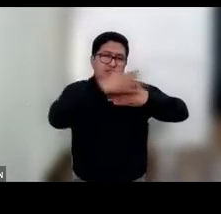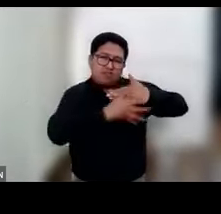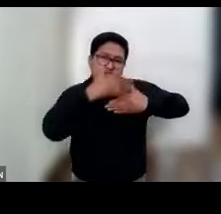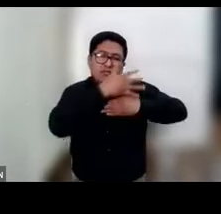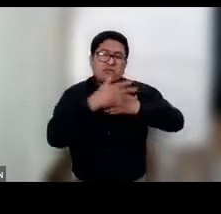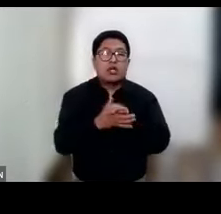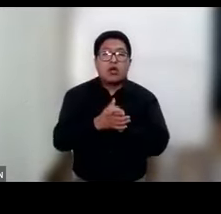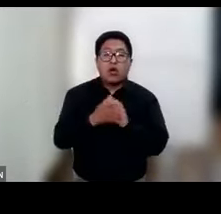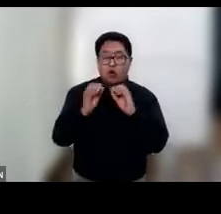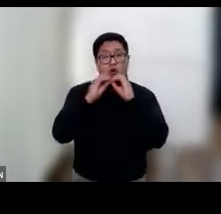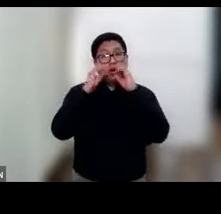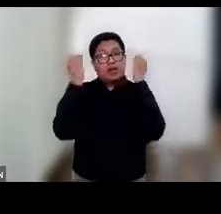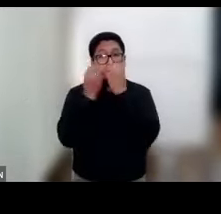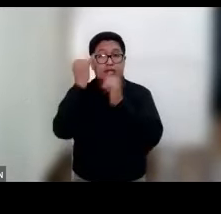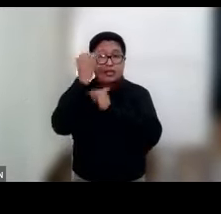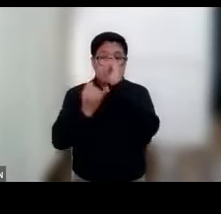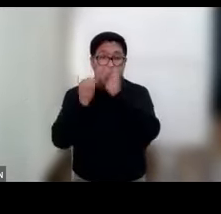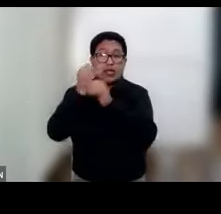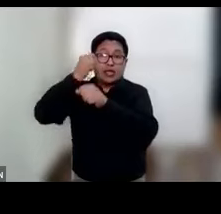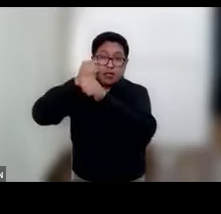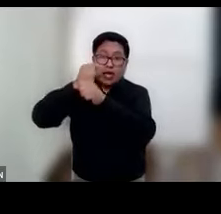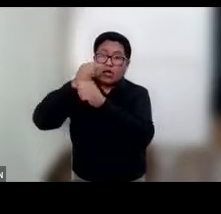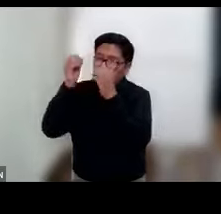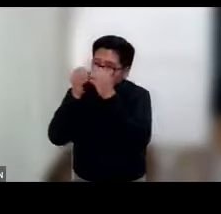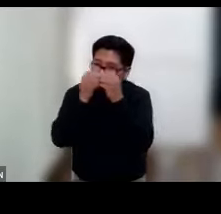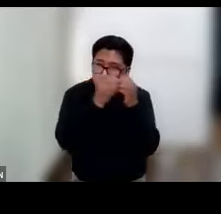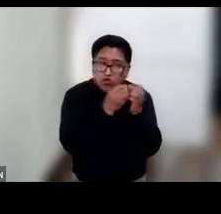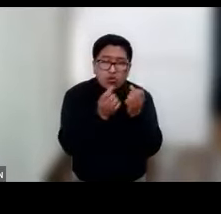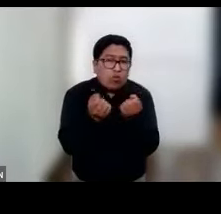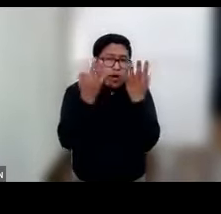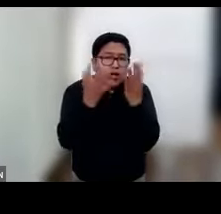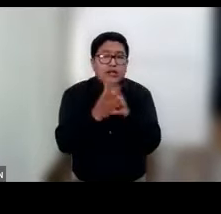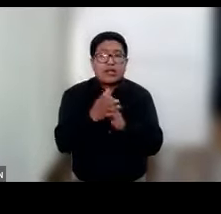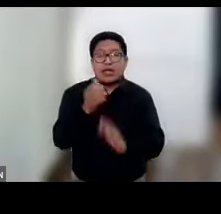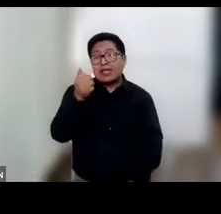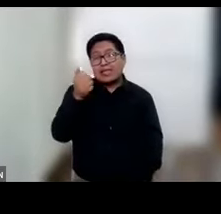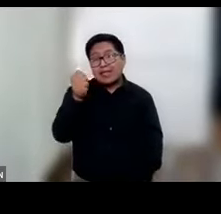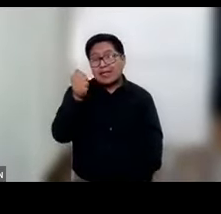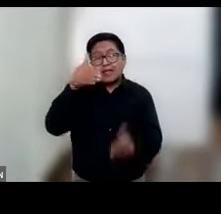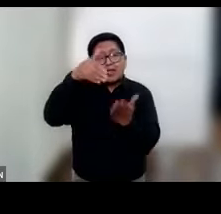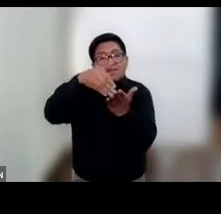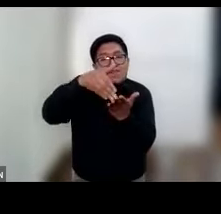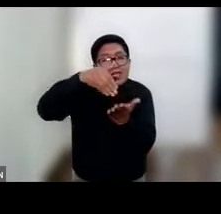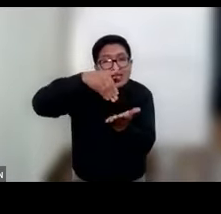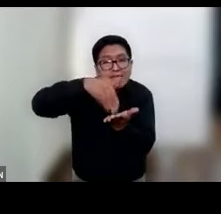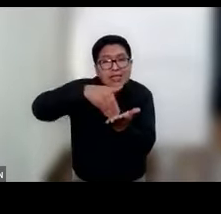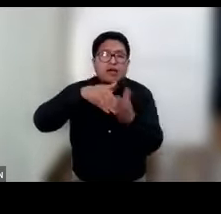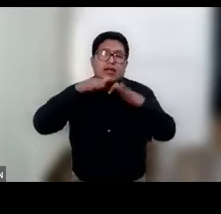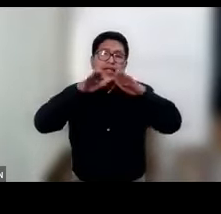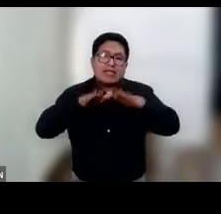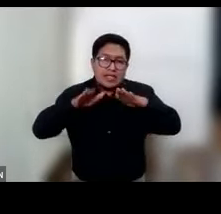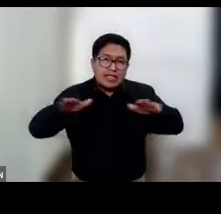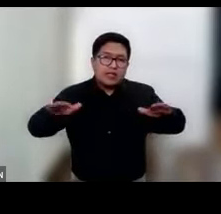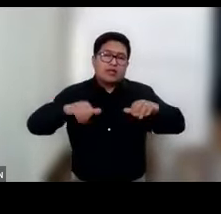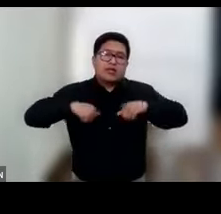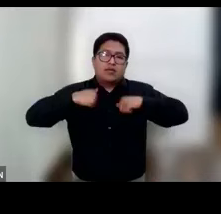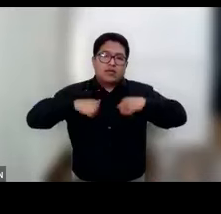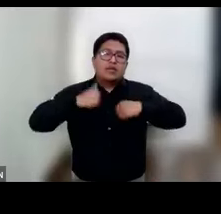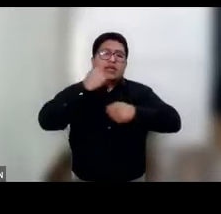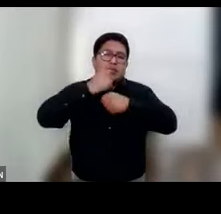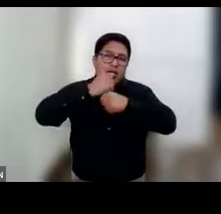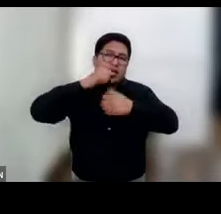internacional del trabajo se calcula que aproximadamente hay 10 millones de niños niñas y adolescentes que trabajan en